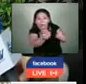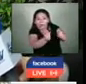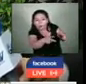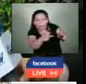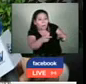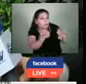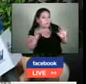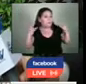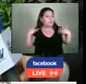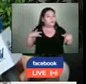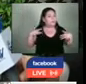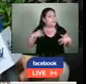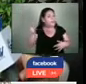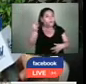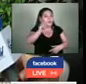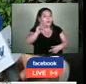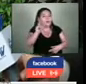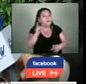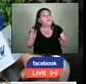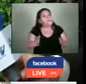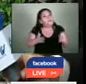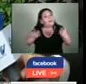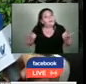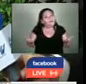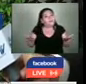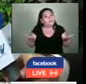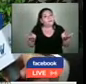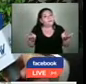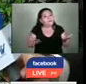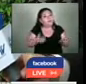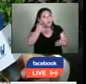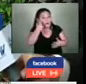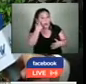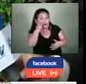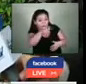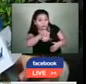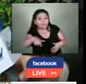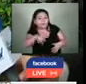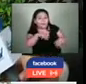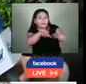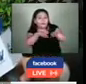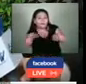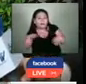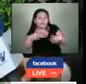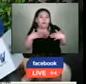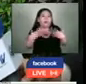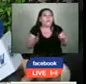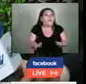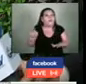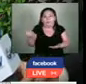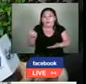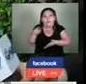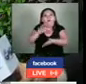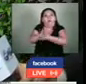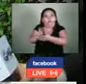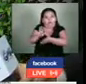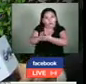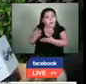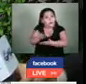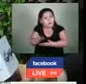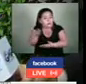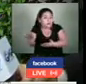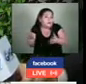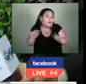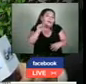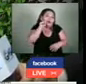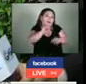provocar. Tiene que ver pues todo este sistema de resguardo, ¿verdad? La población está cancelando pues un pago por ese servicio y en ese